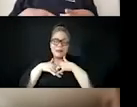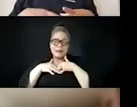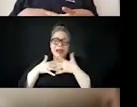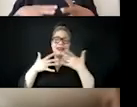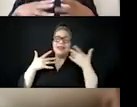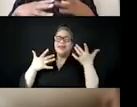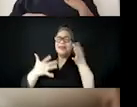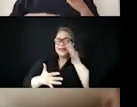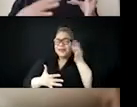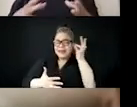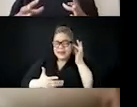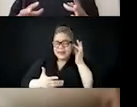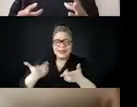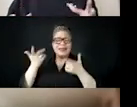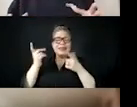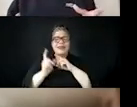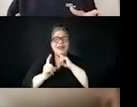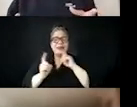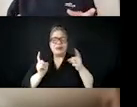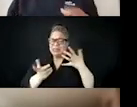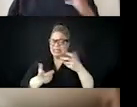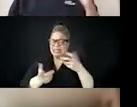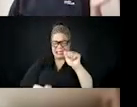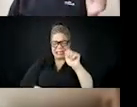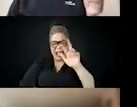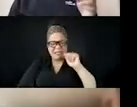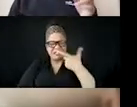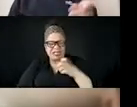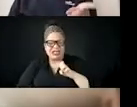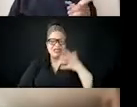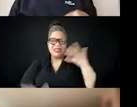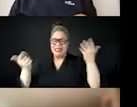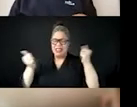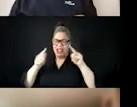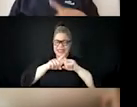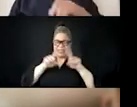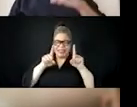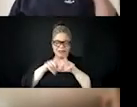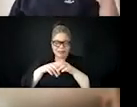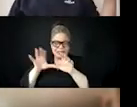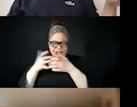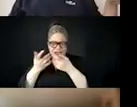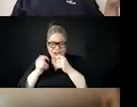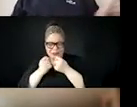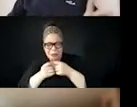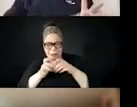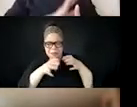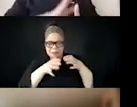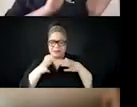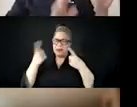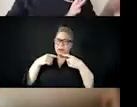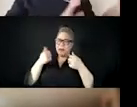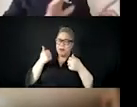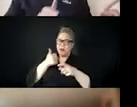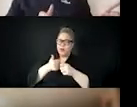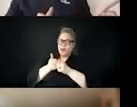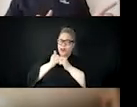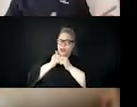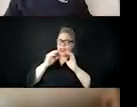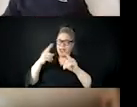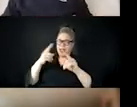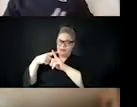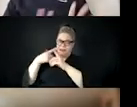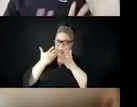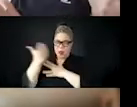americanos son salvajes nuestras ideas se administran para mantener el orden racial